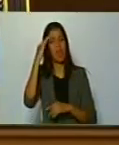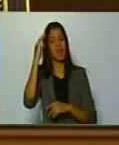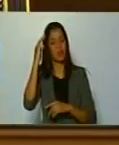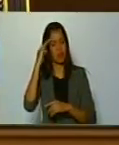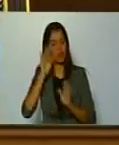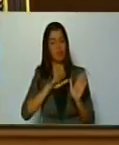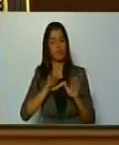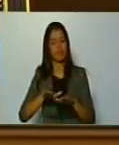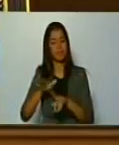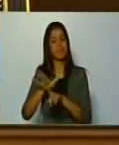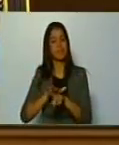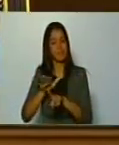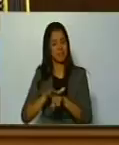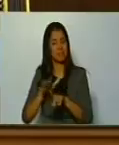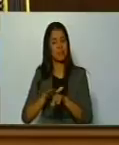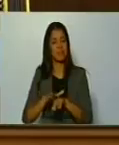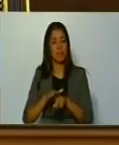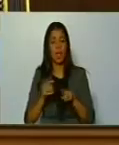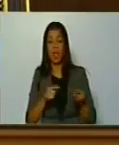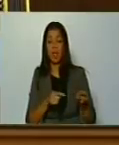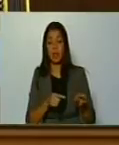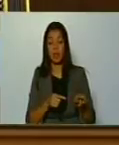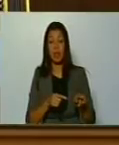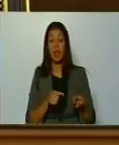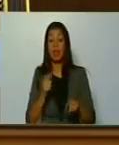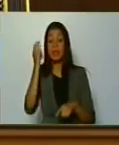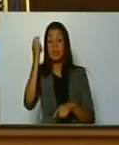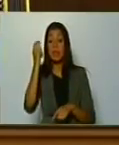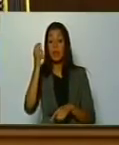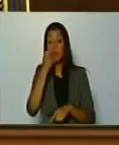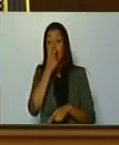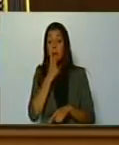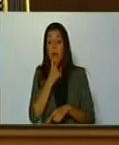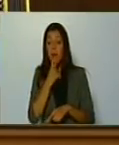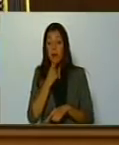cómplices. Bueno, allá fue a parar el diputado Freddy Guevara.